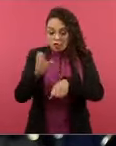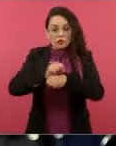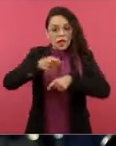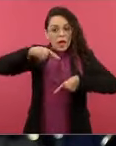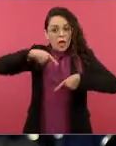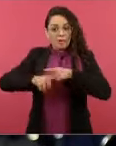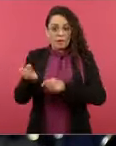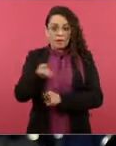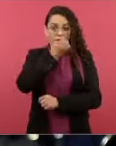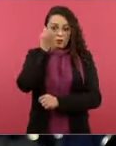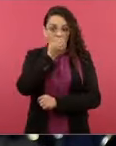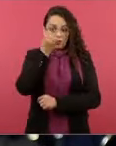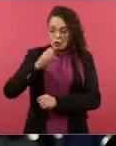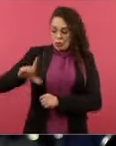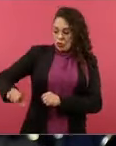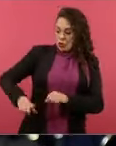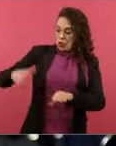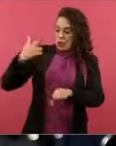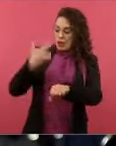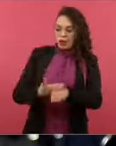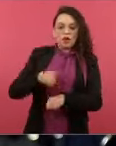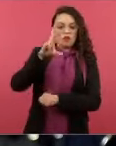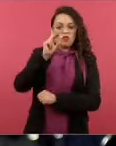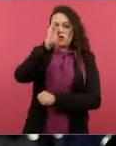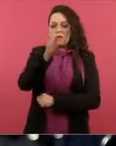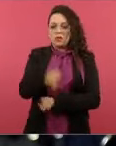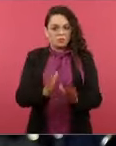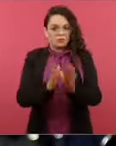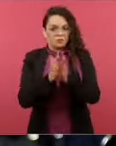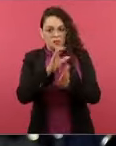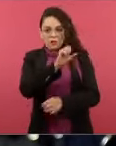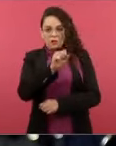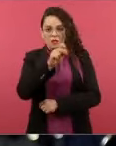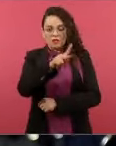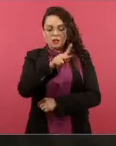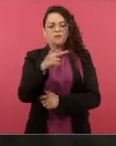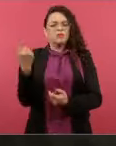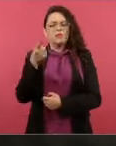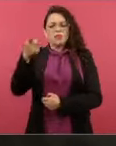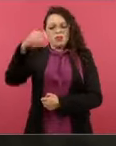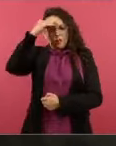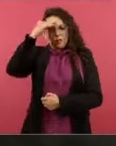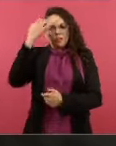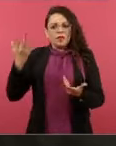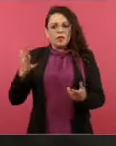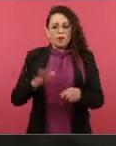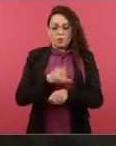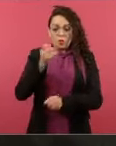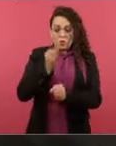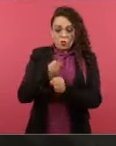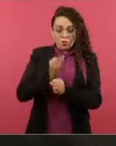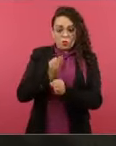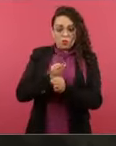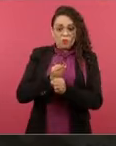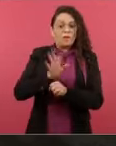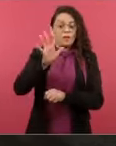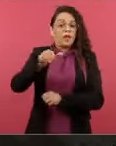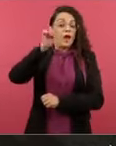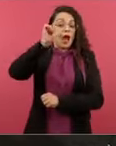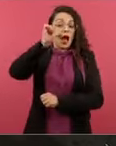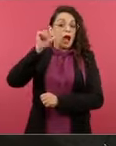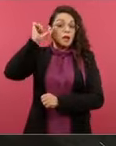a los gobernadores que rechazan los libros de texto? Le voy a replantear la pregunta del compañero. Toda vez que hoy, como lo anticipó, ayer se publicó en el Diario